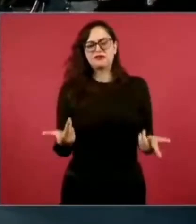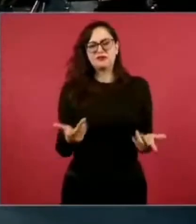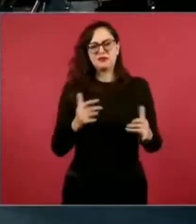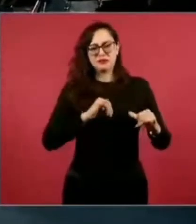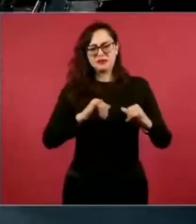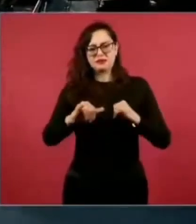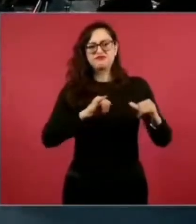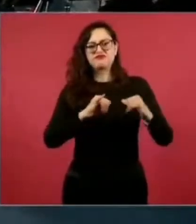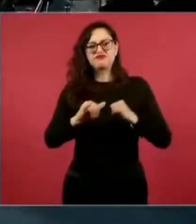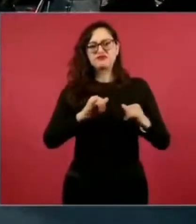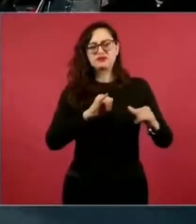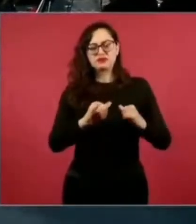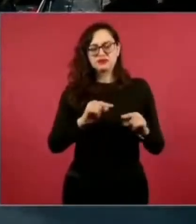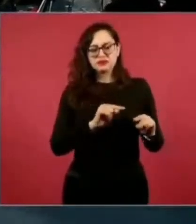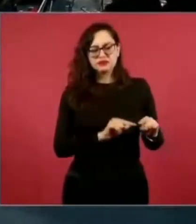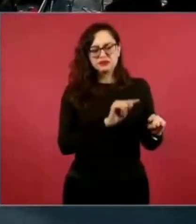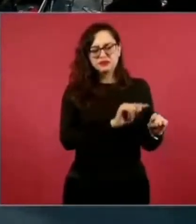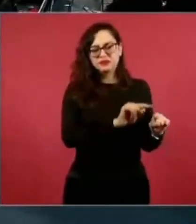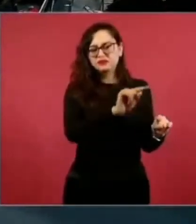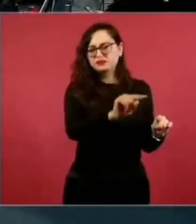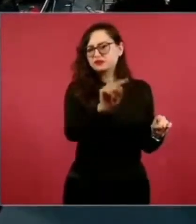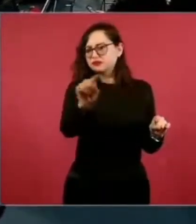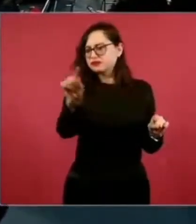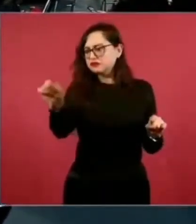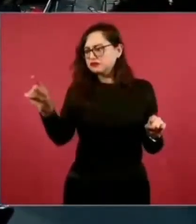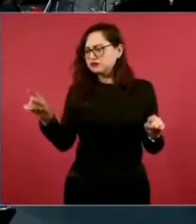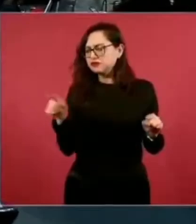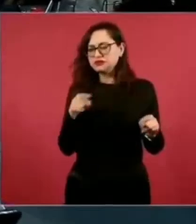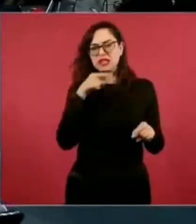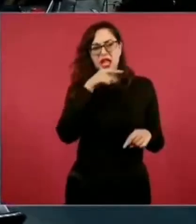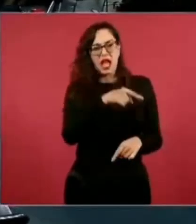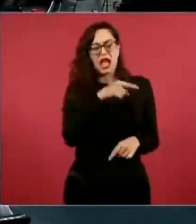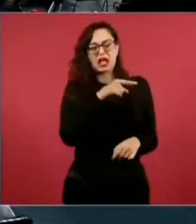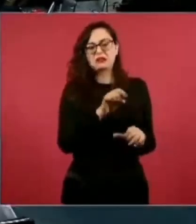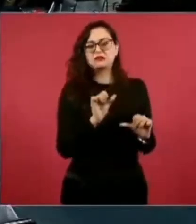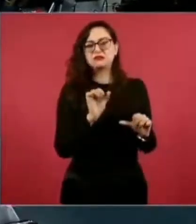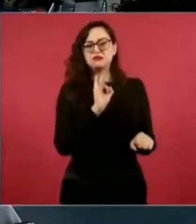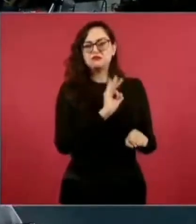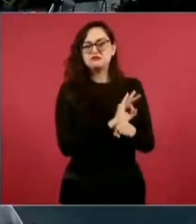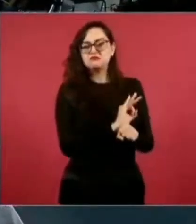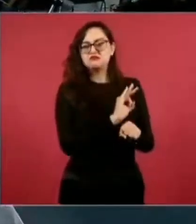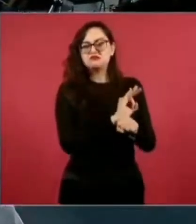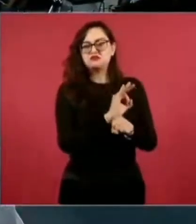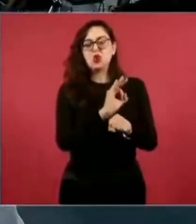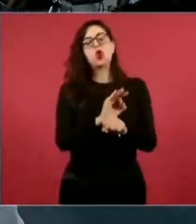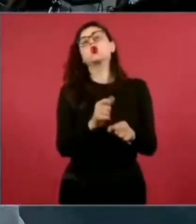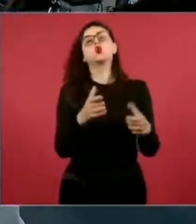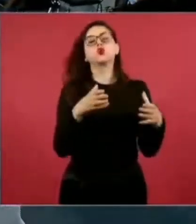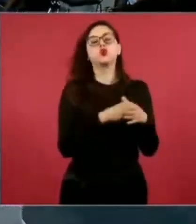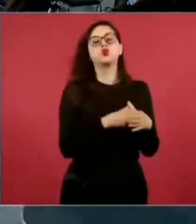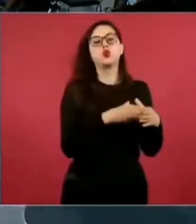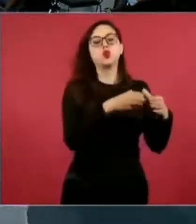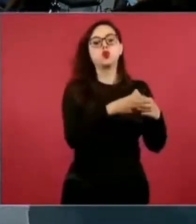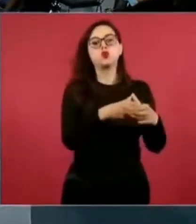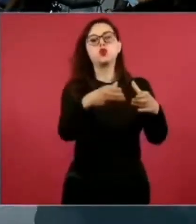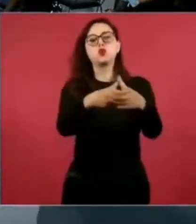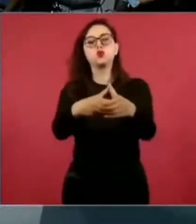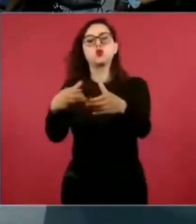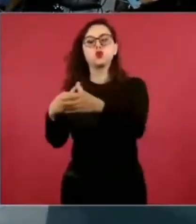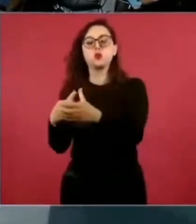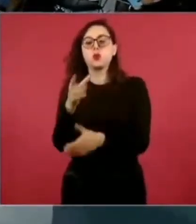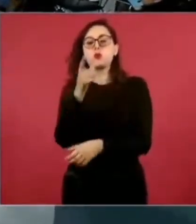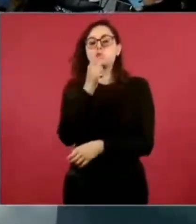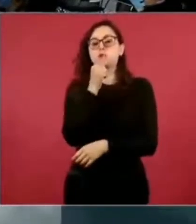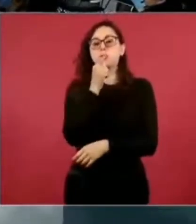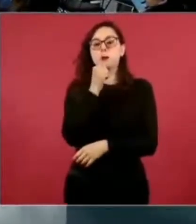mapa, hasta Soto la Marina y todas esas zonas. Es decir, él creó estos grupos y estas unidades policiales